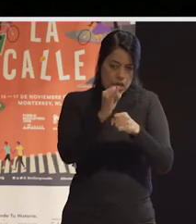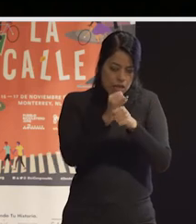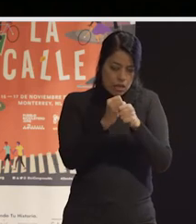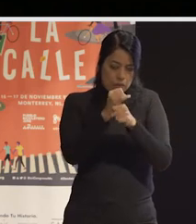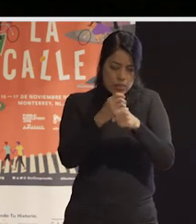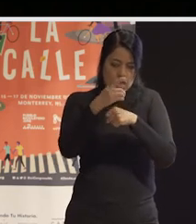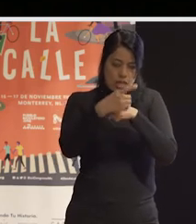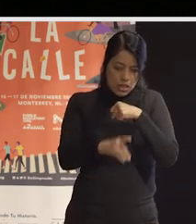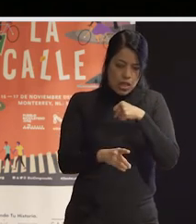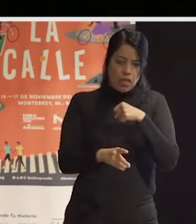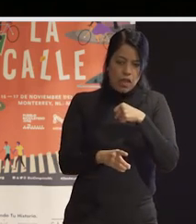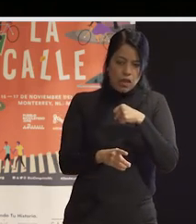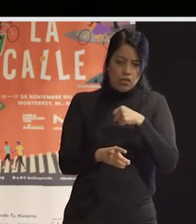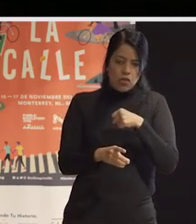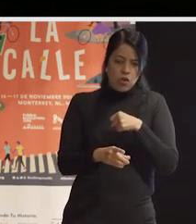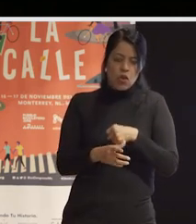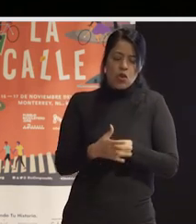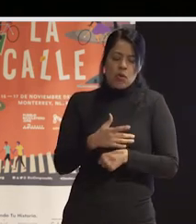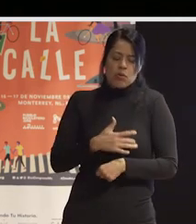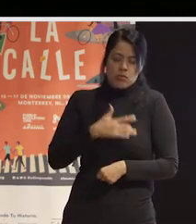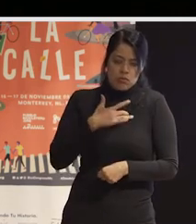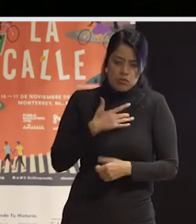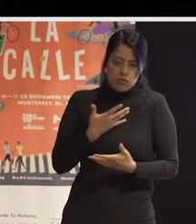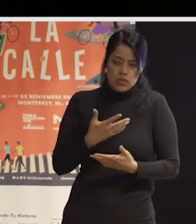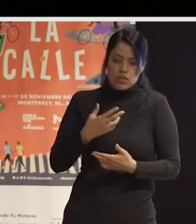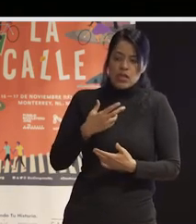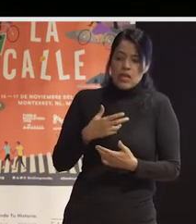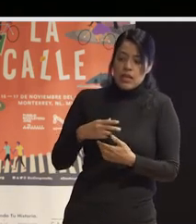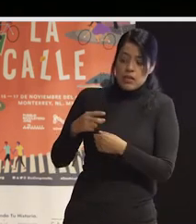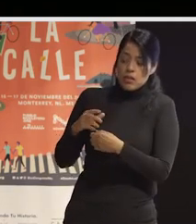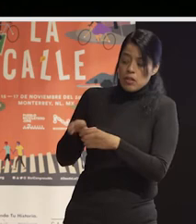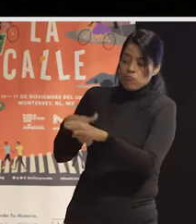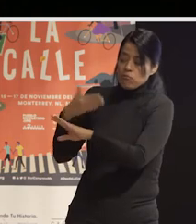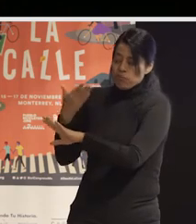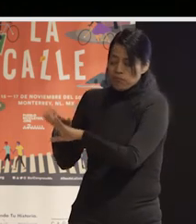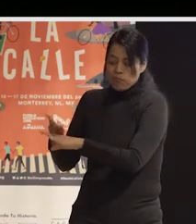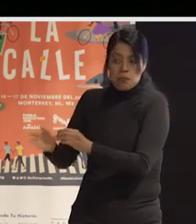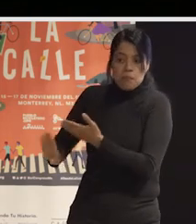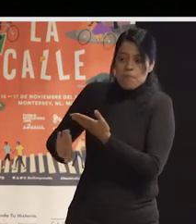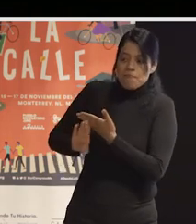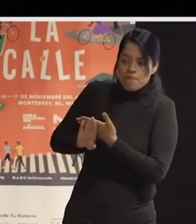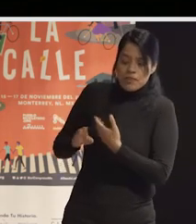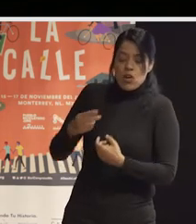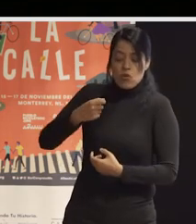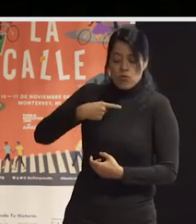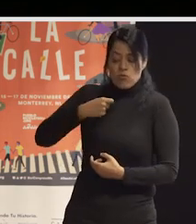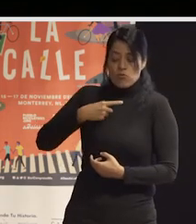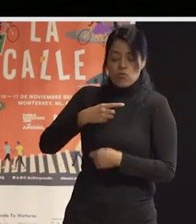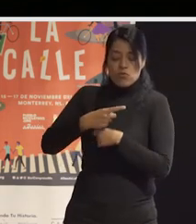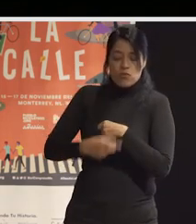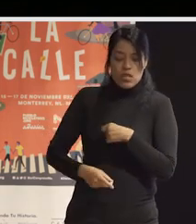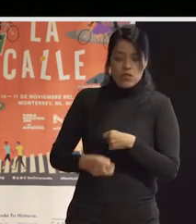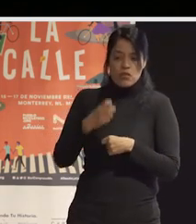que hemos los hombres históricamente hecho muchas personas e incluso nosotros mismos a veces nos